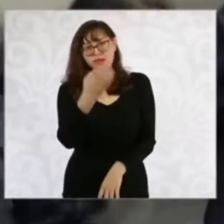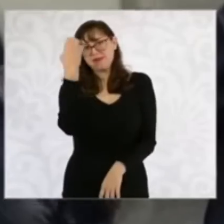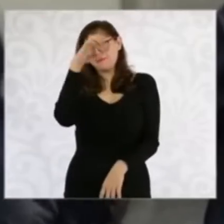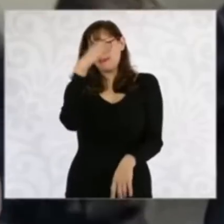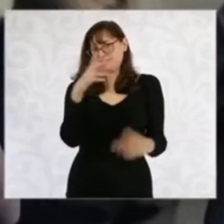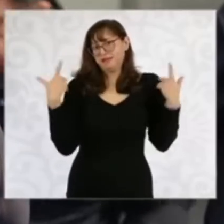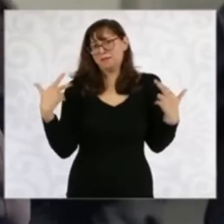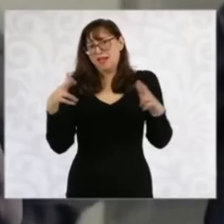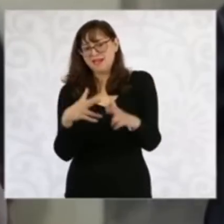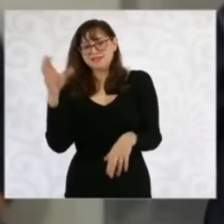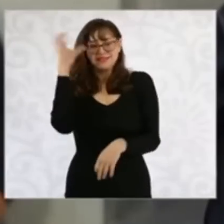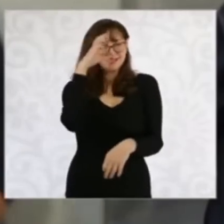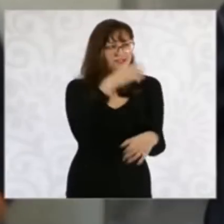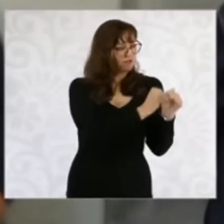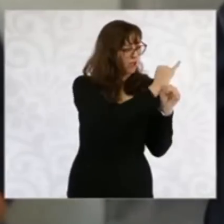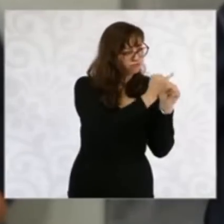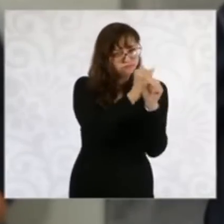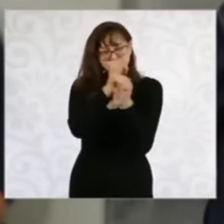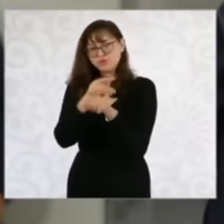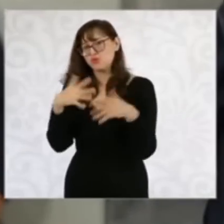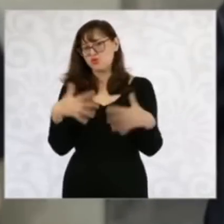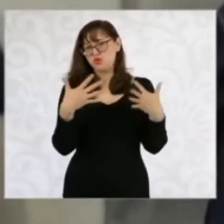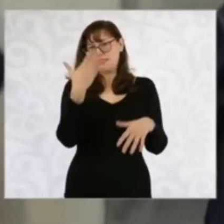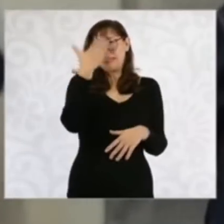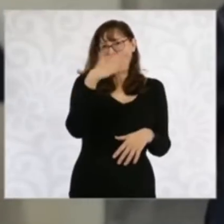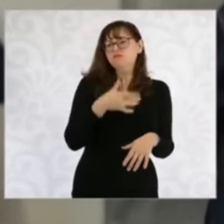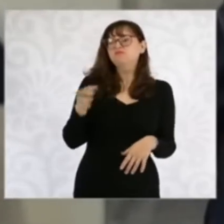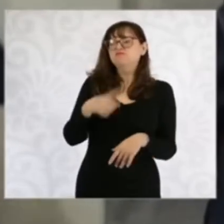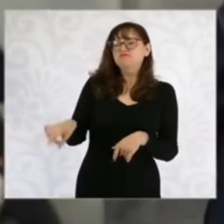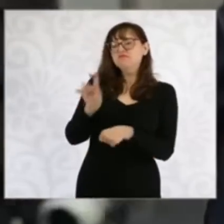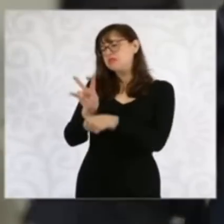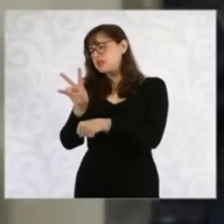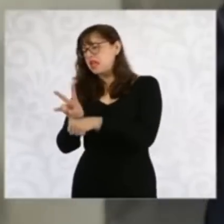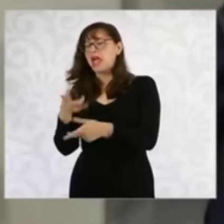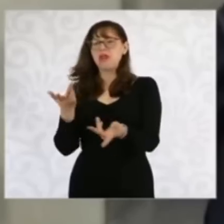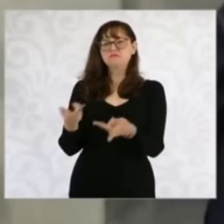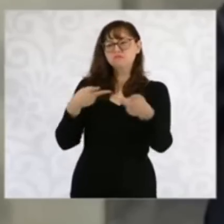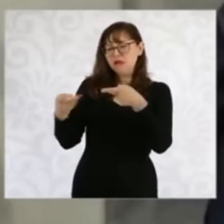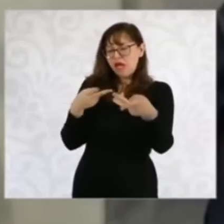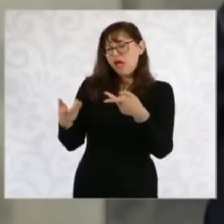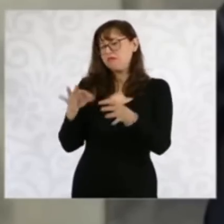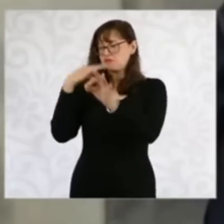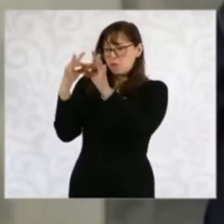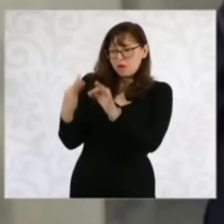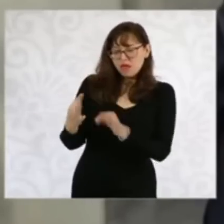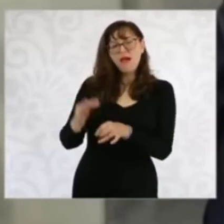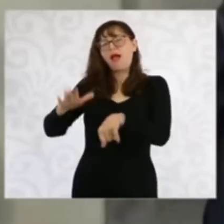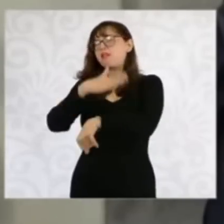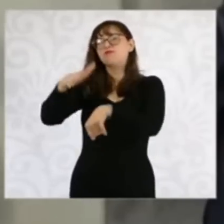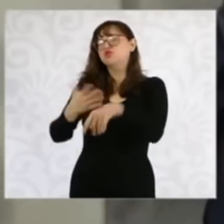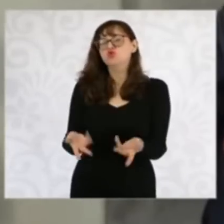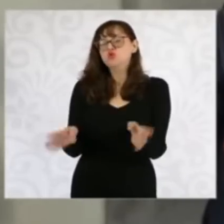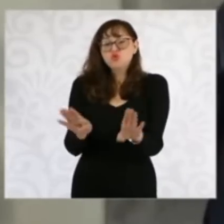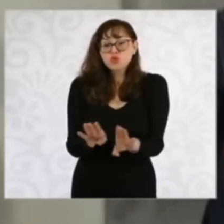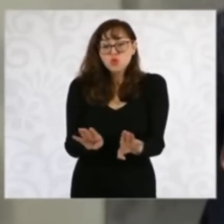investigadora, hay toda una planeación, una supervisión y también reglas de operación por cumplir. Entonces, ¿cómo va a